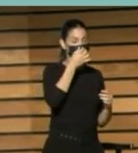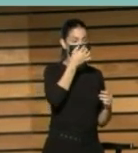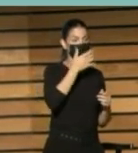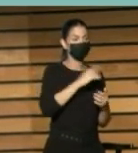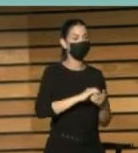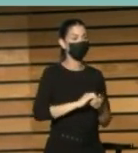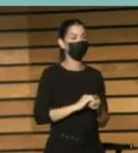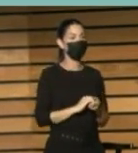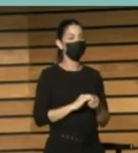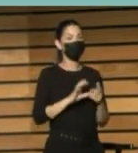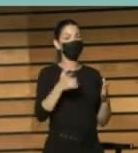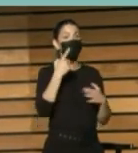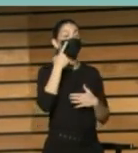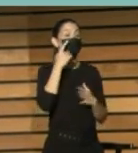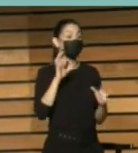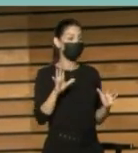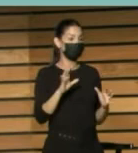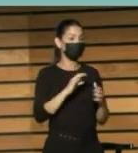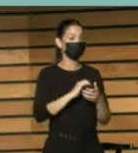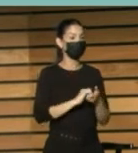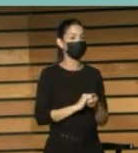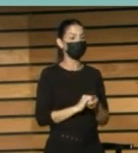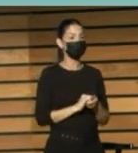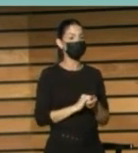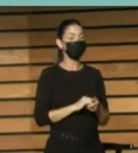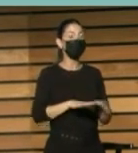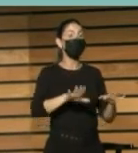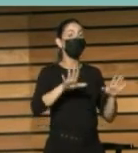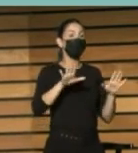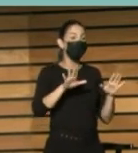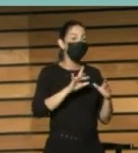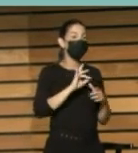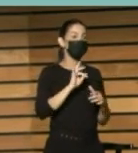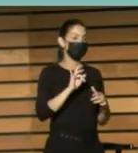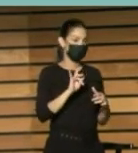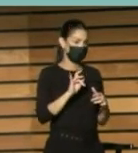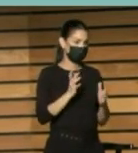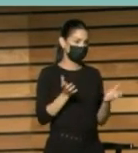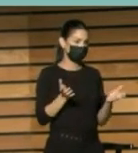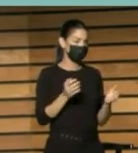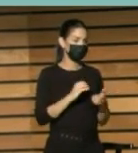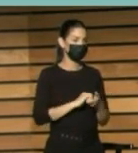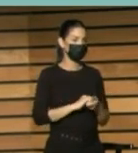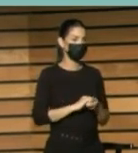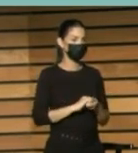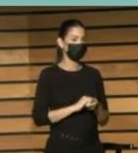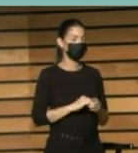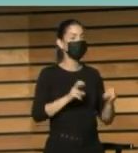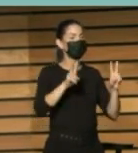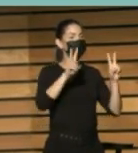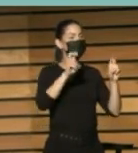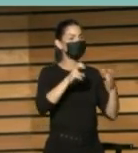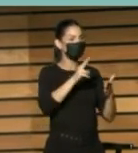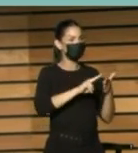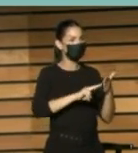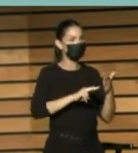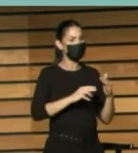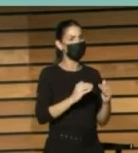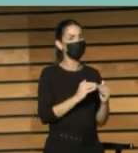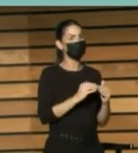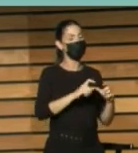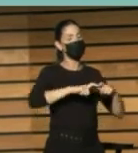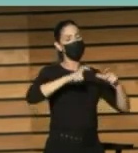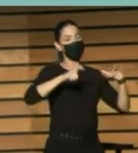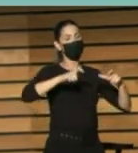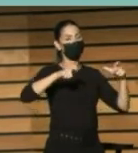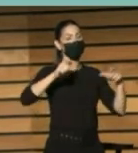esa tecla, ¿no? Pero sí hay ese ascenso. Y el incremento de